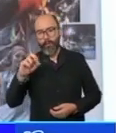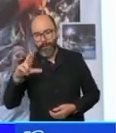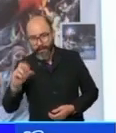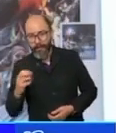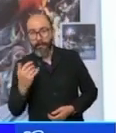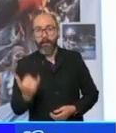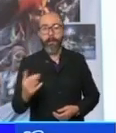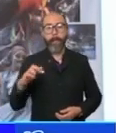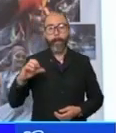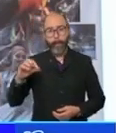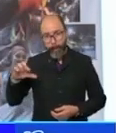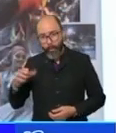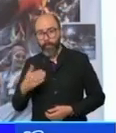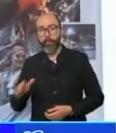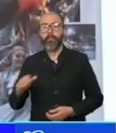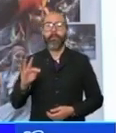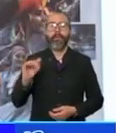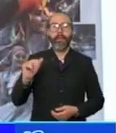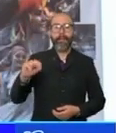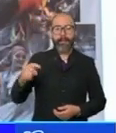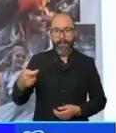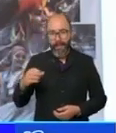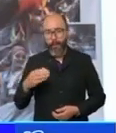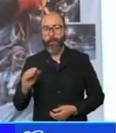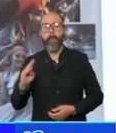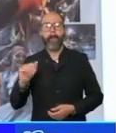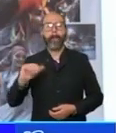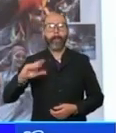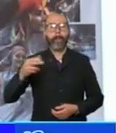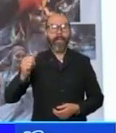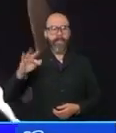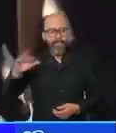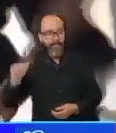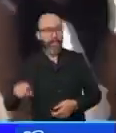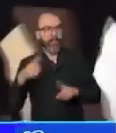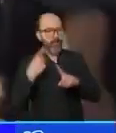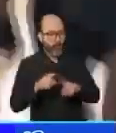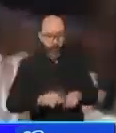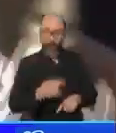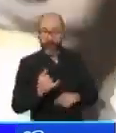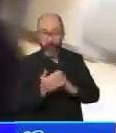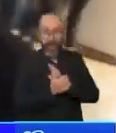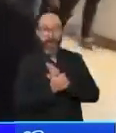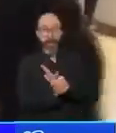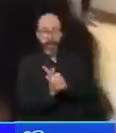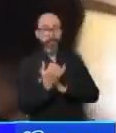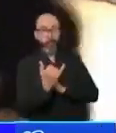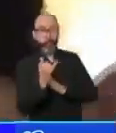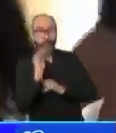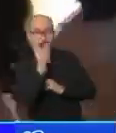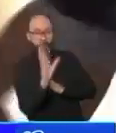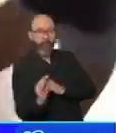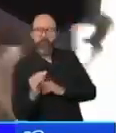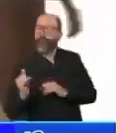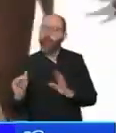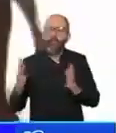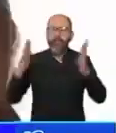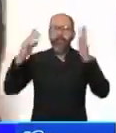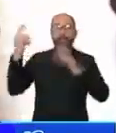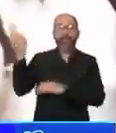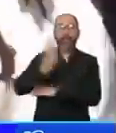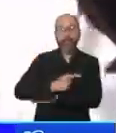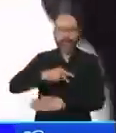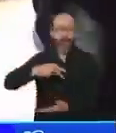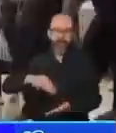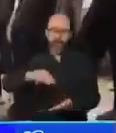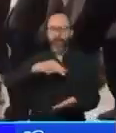tango, bachata, diferentes estilos y diferentes géneros con todo el talento quindiano. A la vez, en el marco de la celebración del Día de la Danza, se brindaron